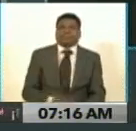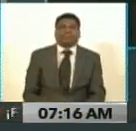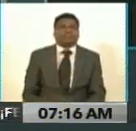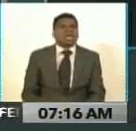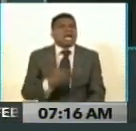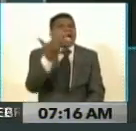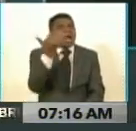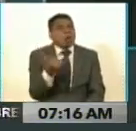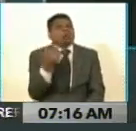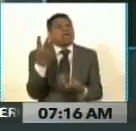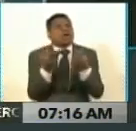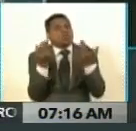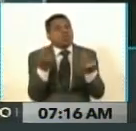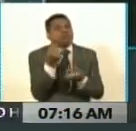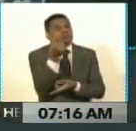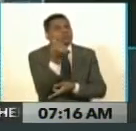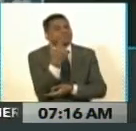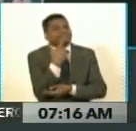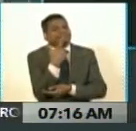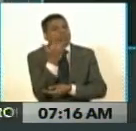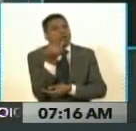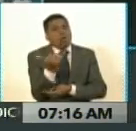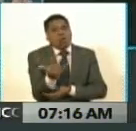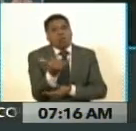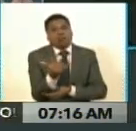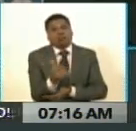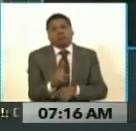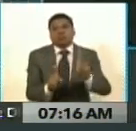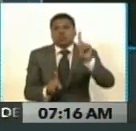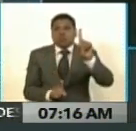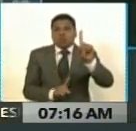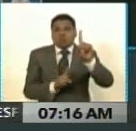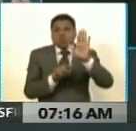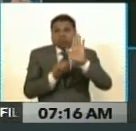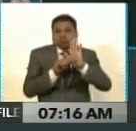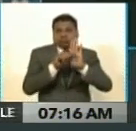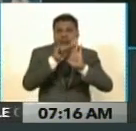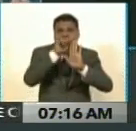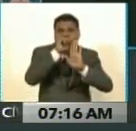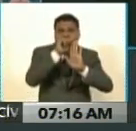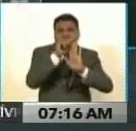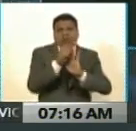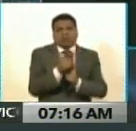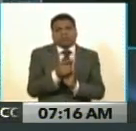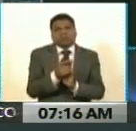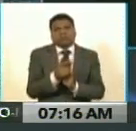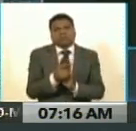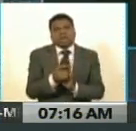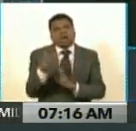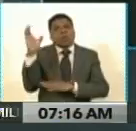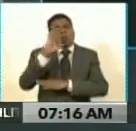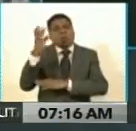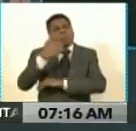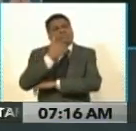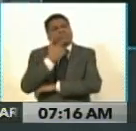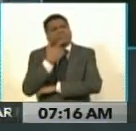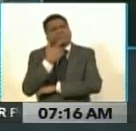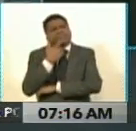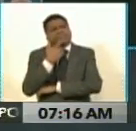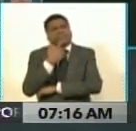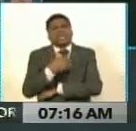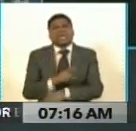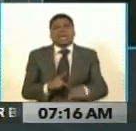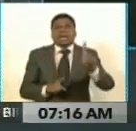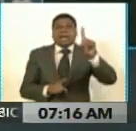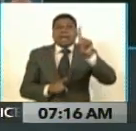cuesta hoy 1 lro de gasolina en Colombia cuesta